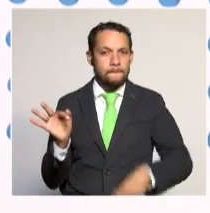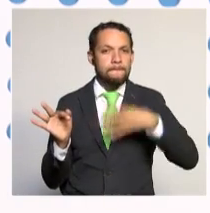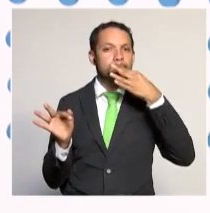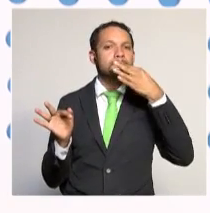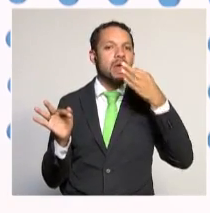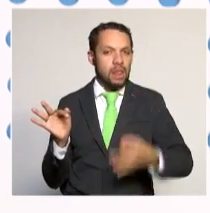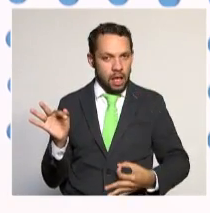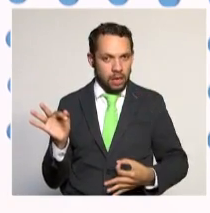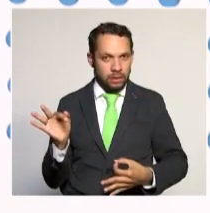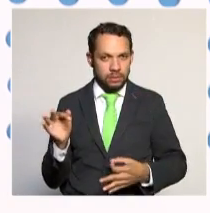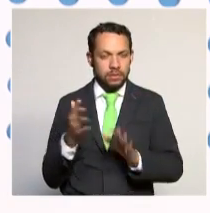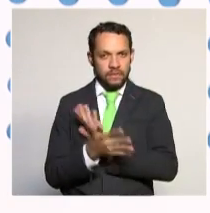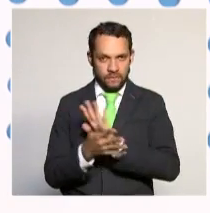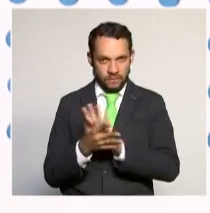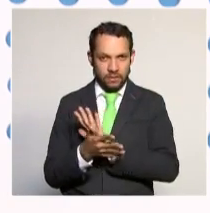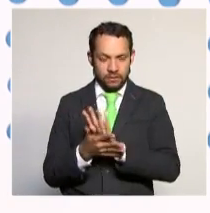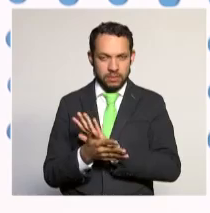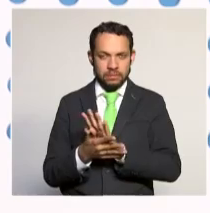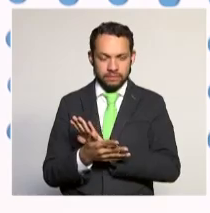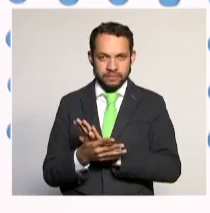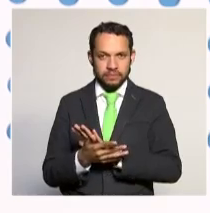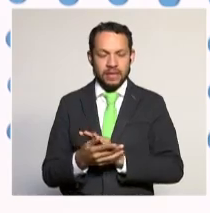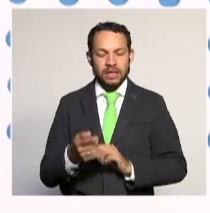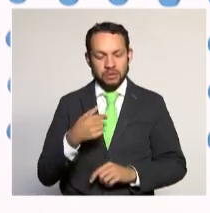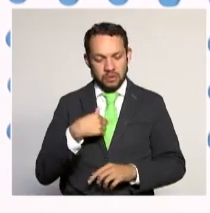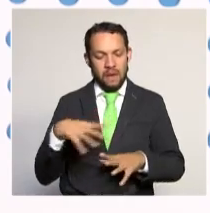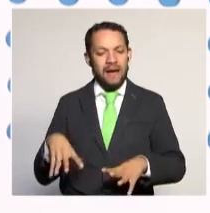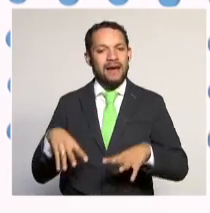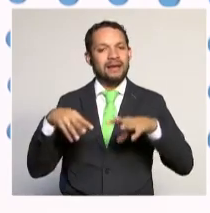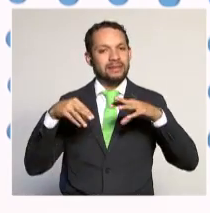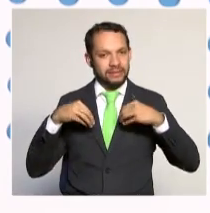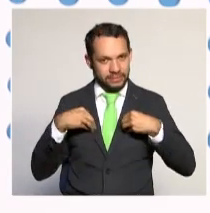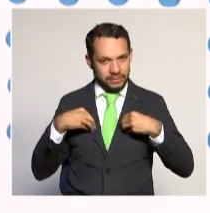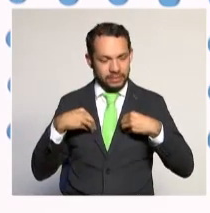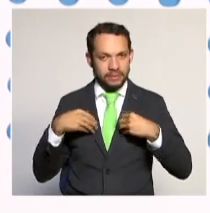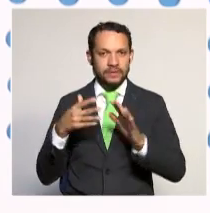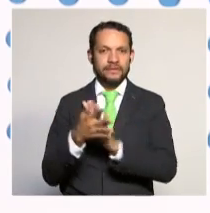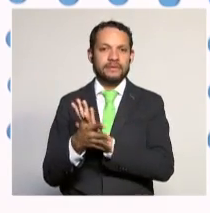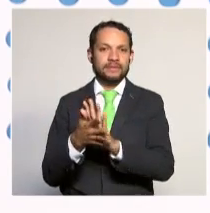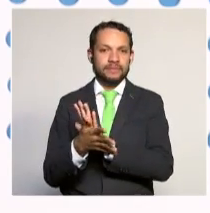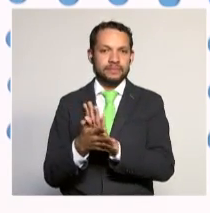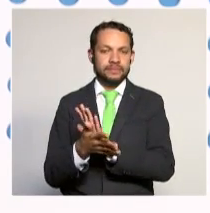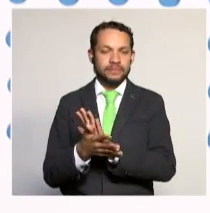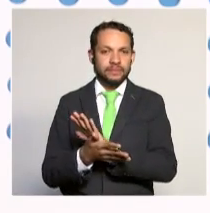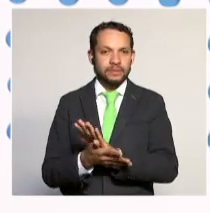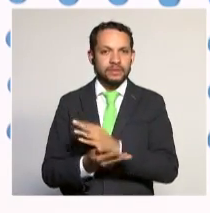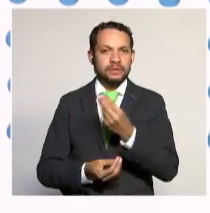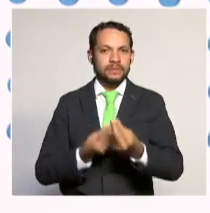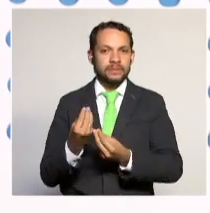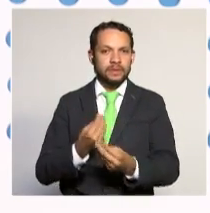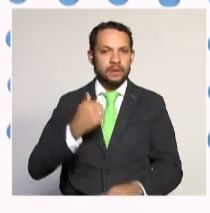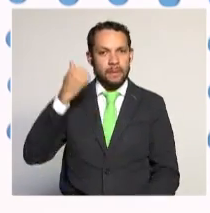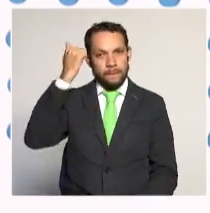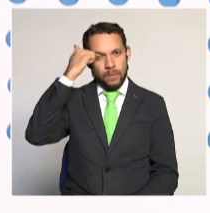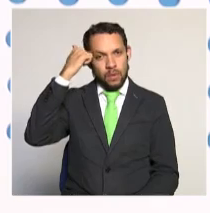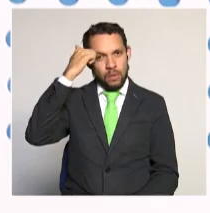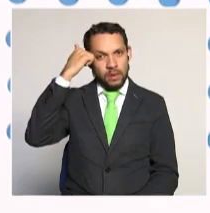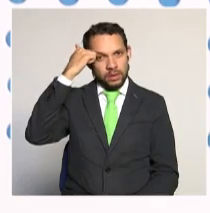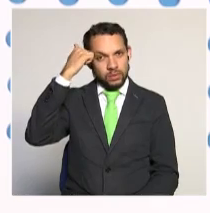algo extraordinario, pensemos así, yo al menos me lo creo, y hago la anotación. Con el profesor